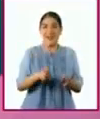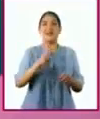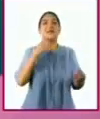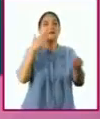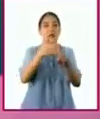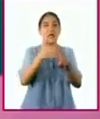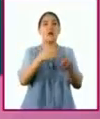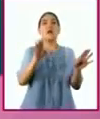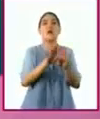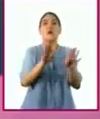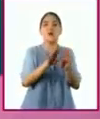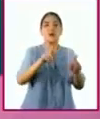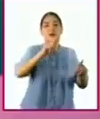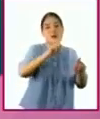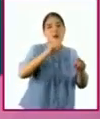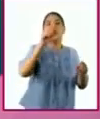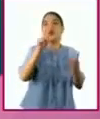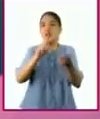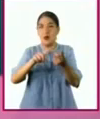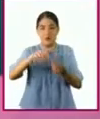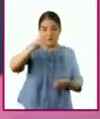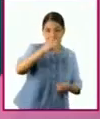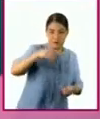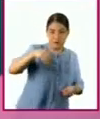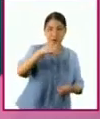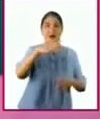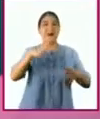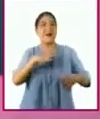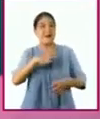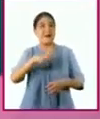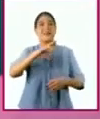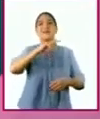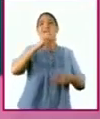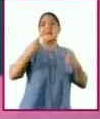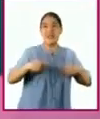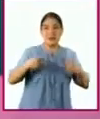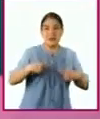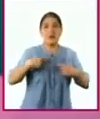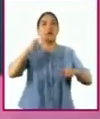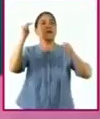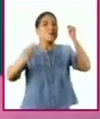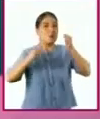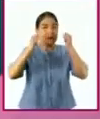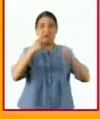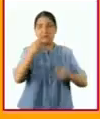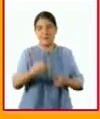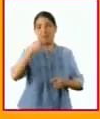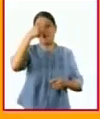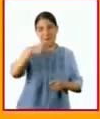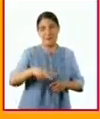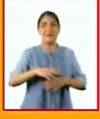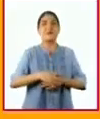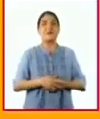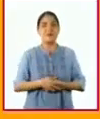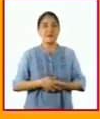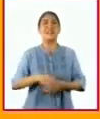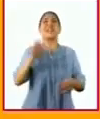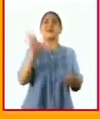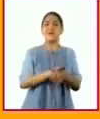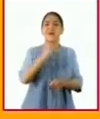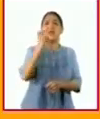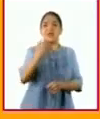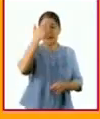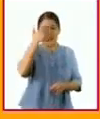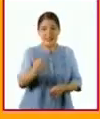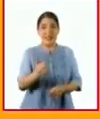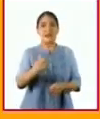como la distribución de la población, los flujos migratorios mundiales o el turismo en México. Es por esta razón